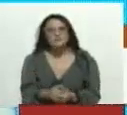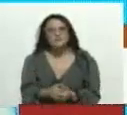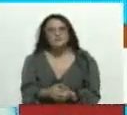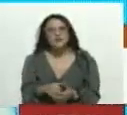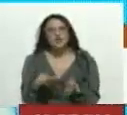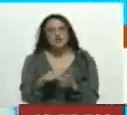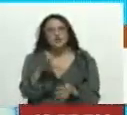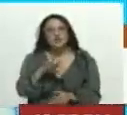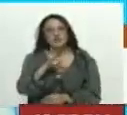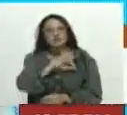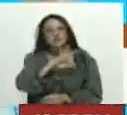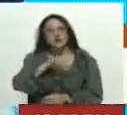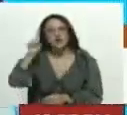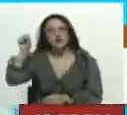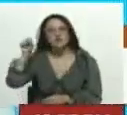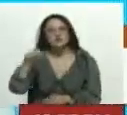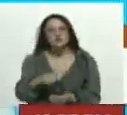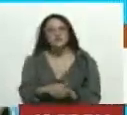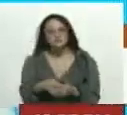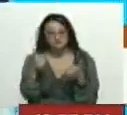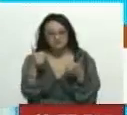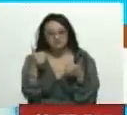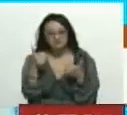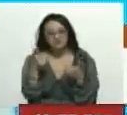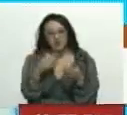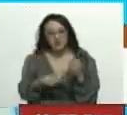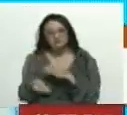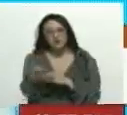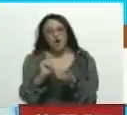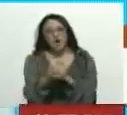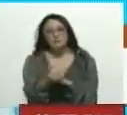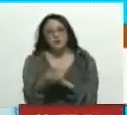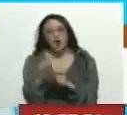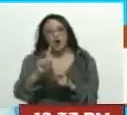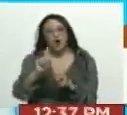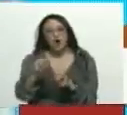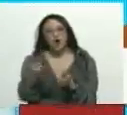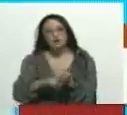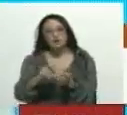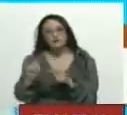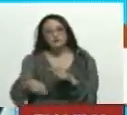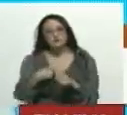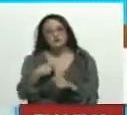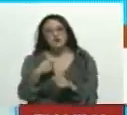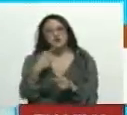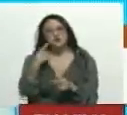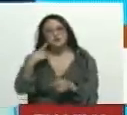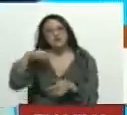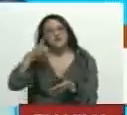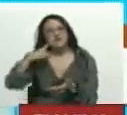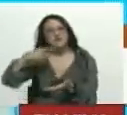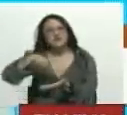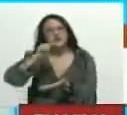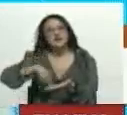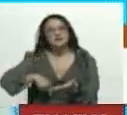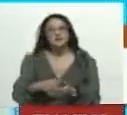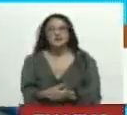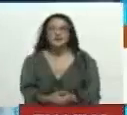está el socialismo muy bien te lo devuelvo lo cambias y me lo devuelves con el socialismo para yo ver si lo firmo Ahí